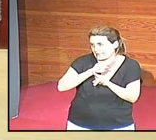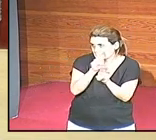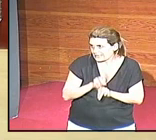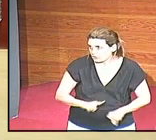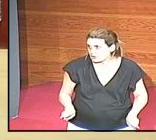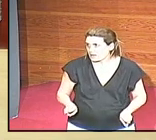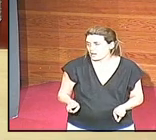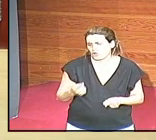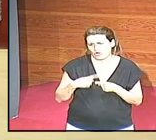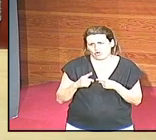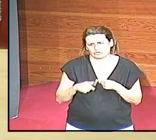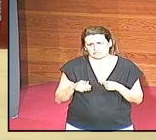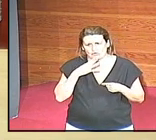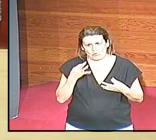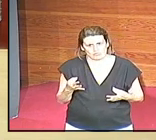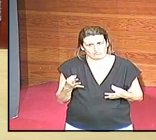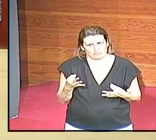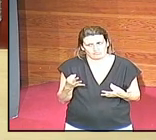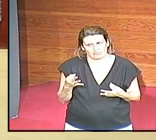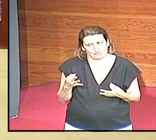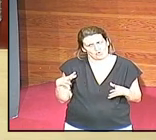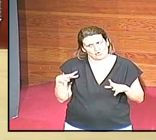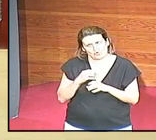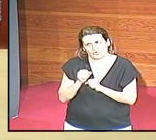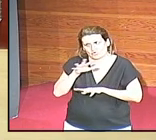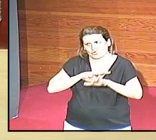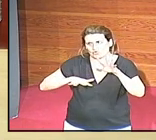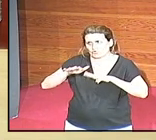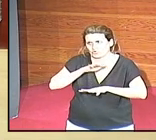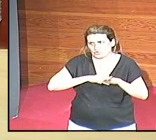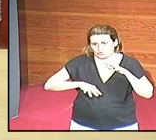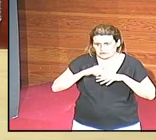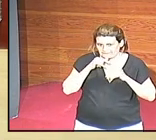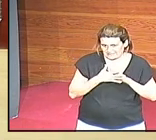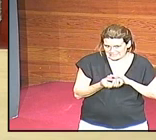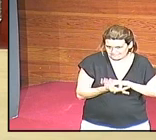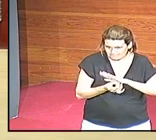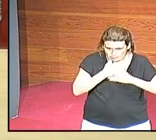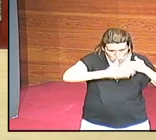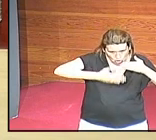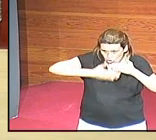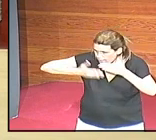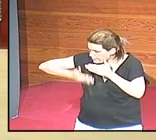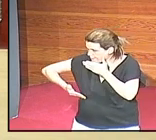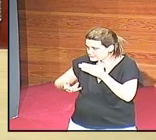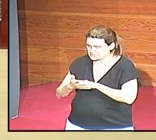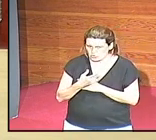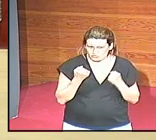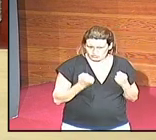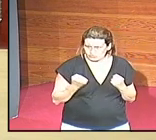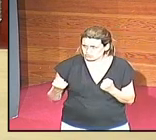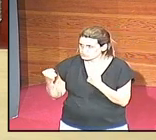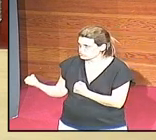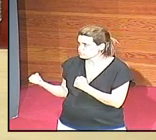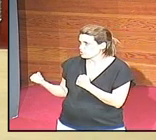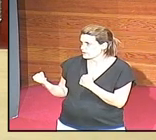está muy negra. Es decir, que se están creando bloques que son muy poderosos, bloques